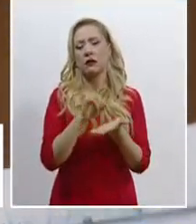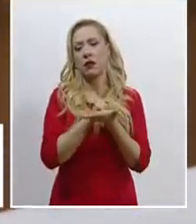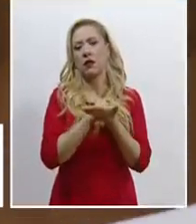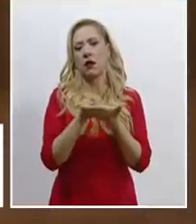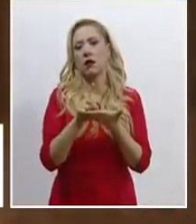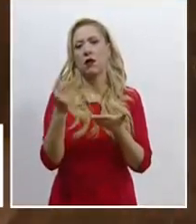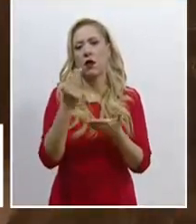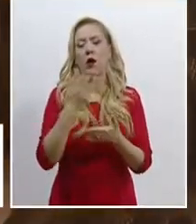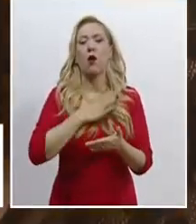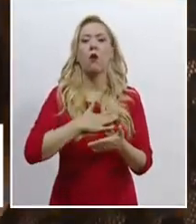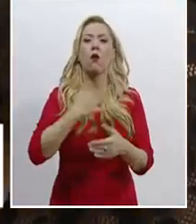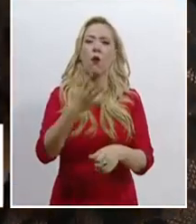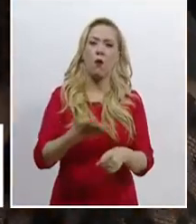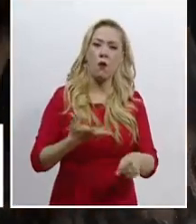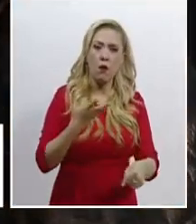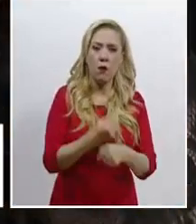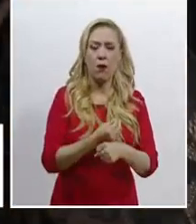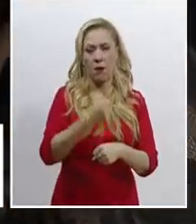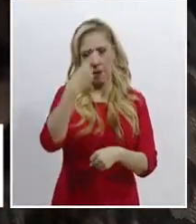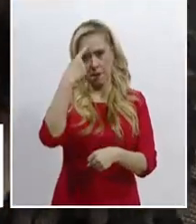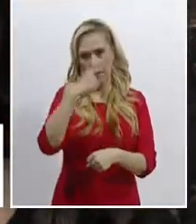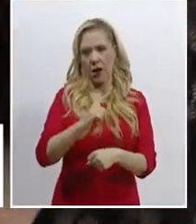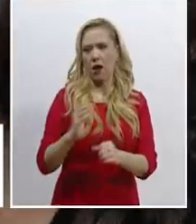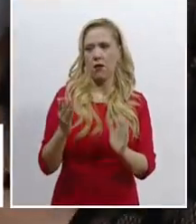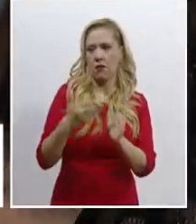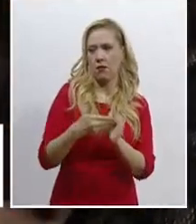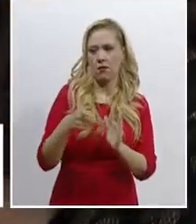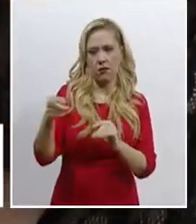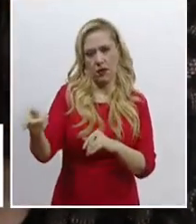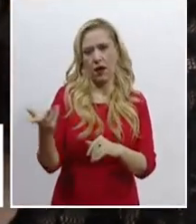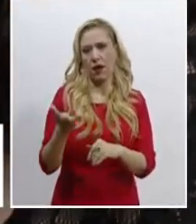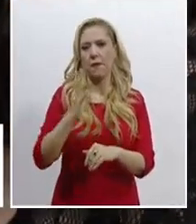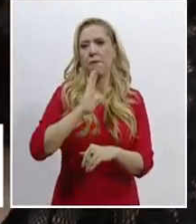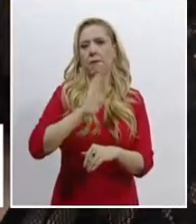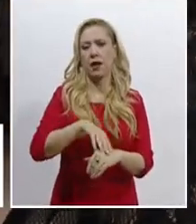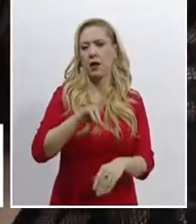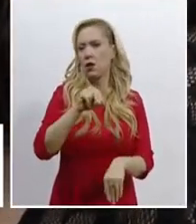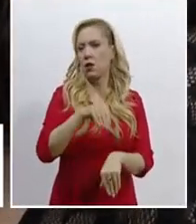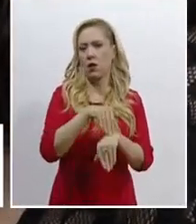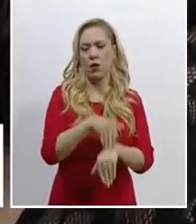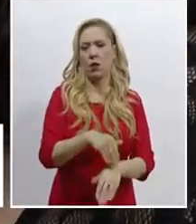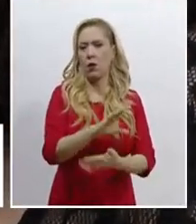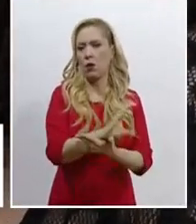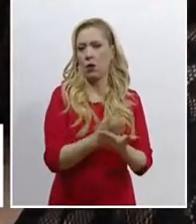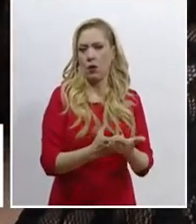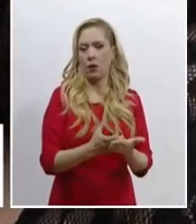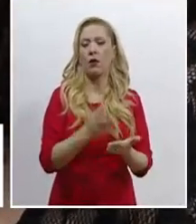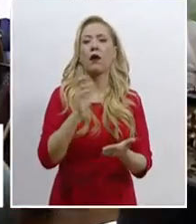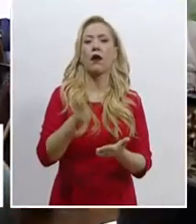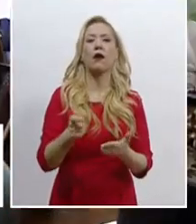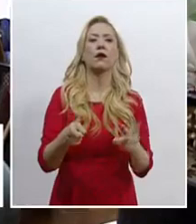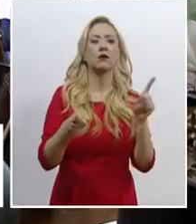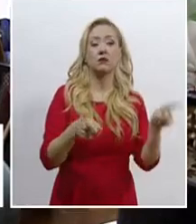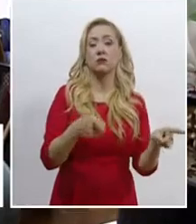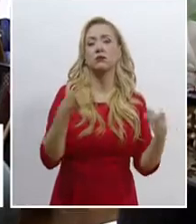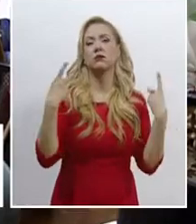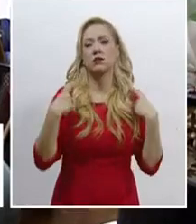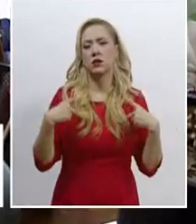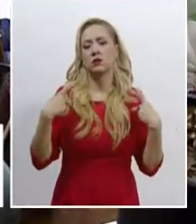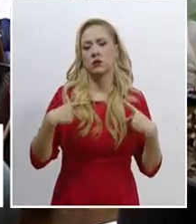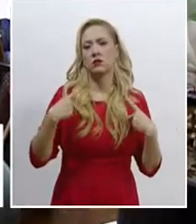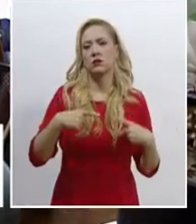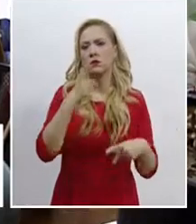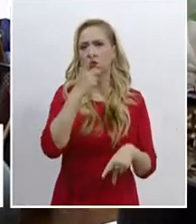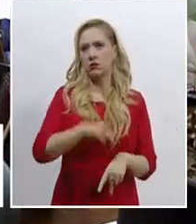justa indemnización, para que proceda una condena por daños punitivos, es necesario que la parte afectada ejerza la acción de